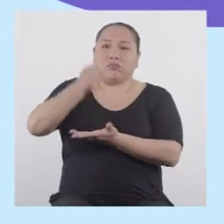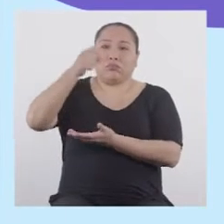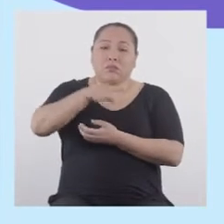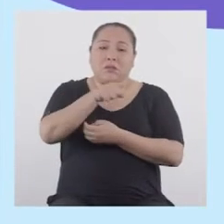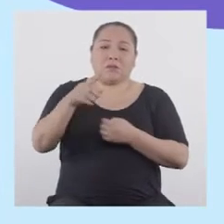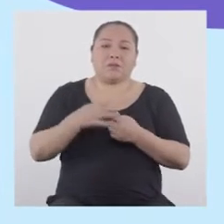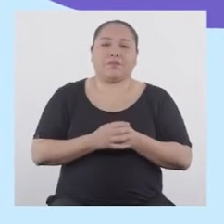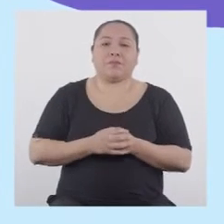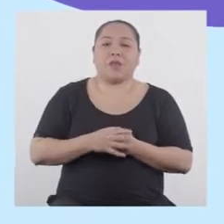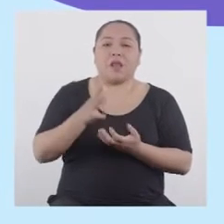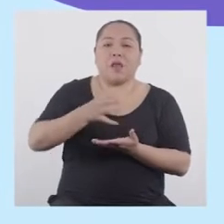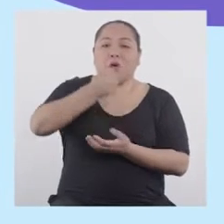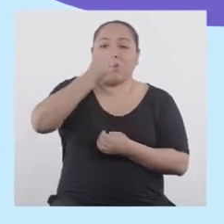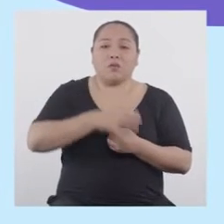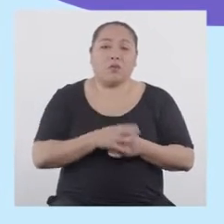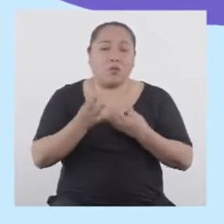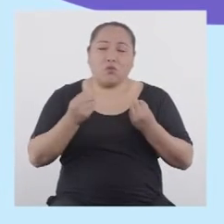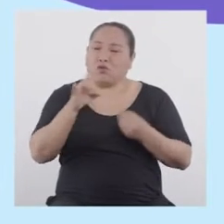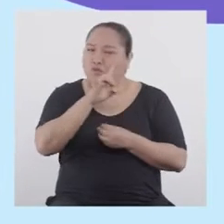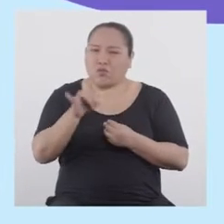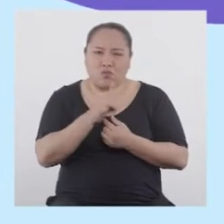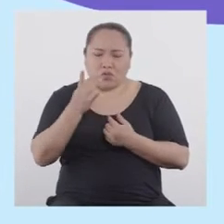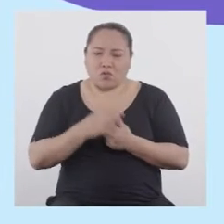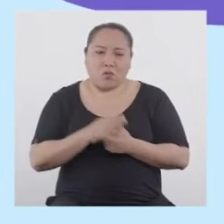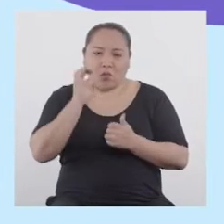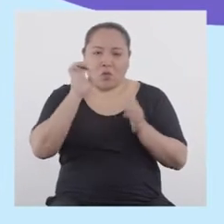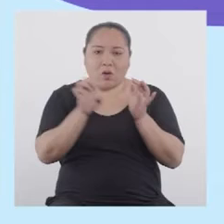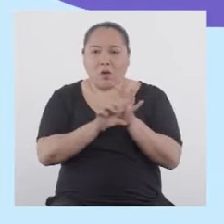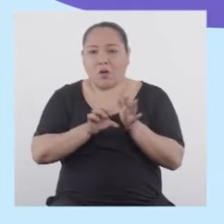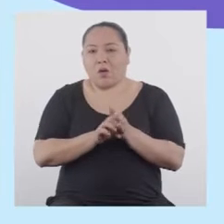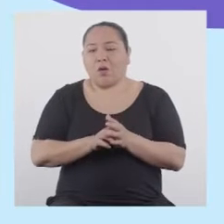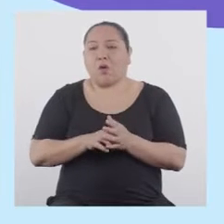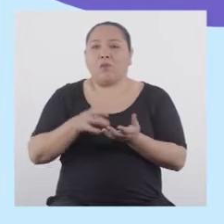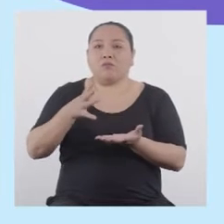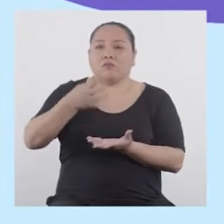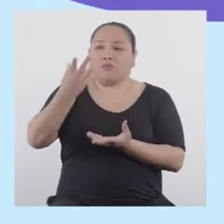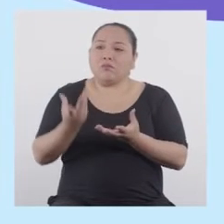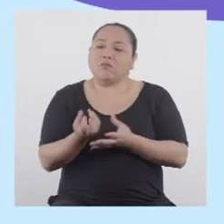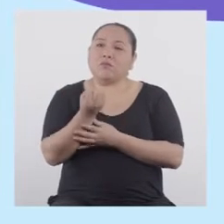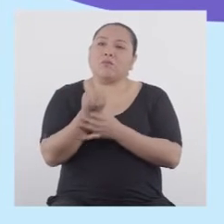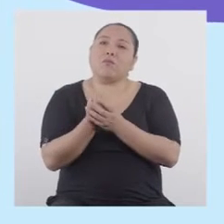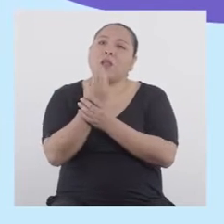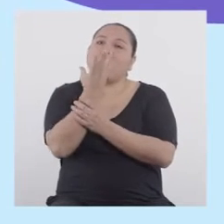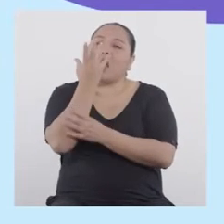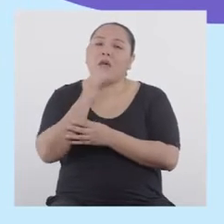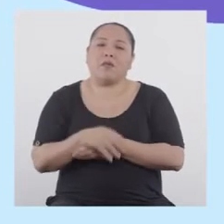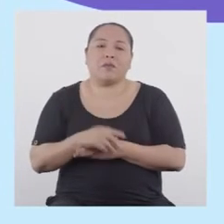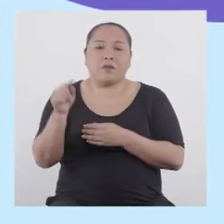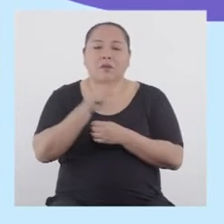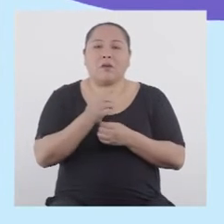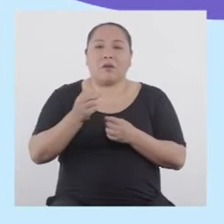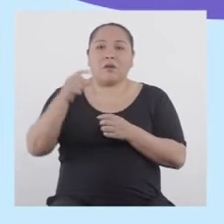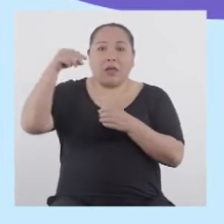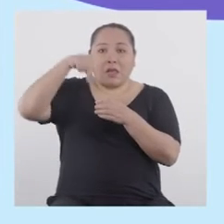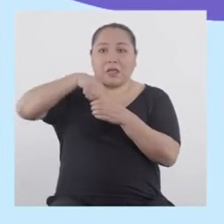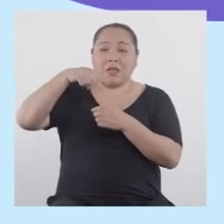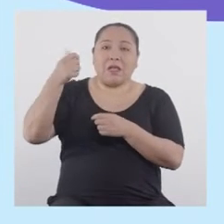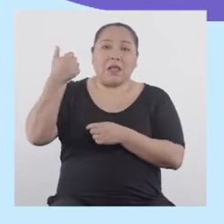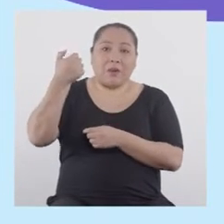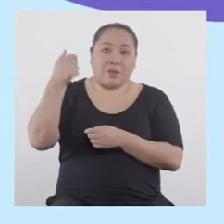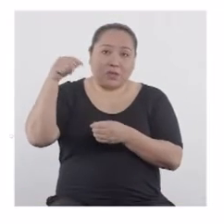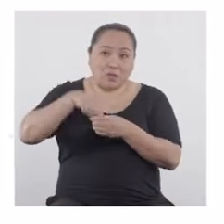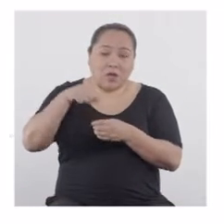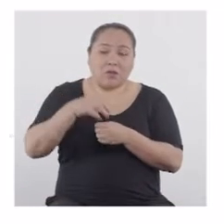que tengas. A las botellas le podemos dar muchos usos, por ejemplo como maceteros, como portalapiceros, entre